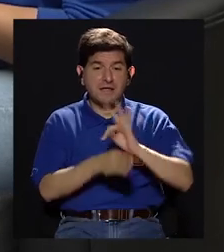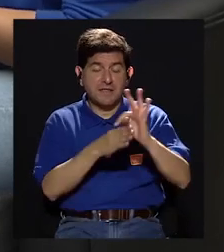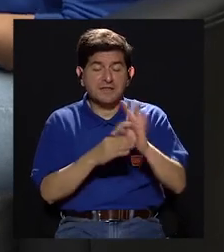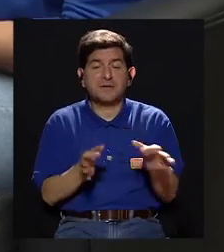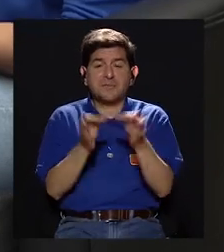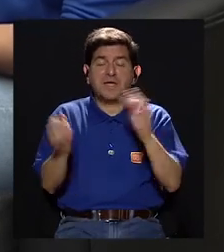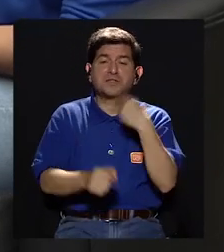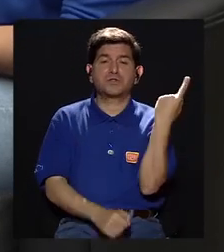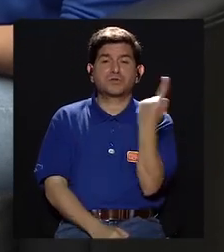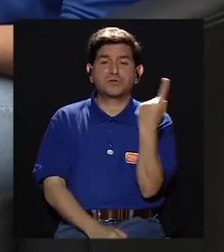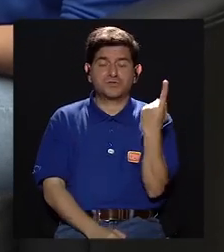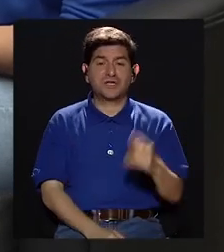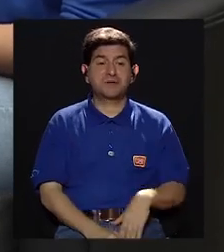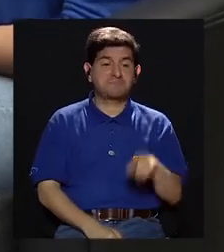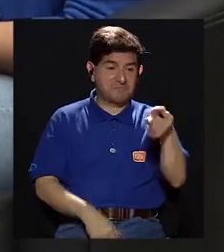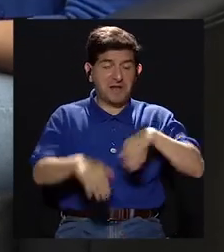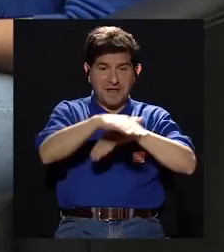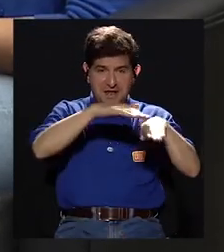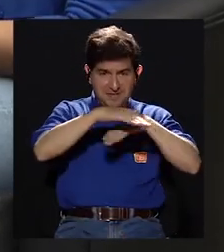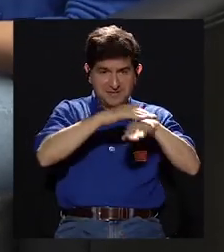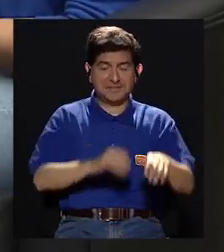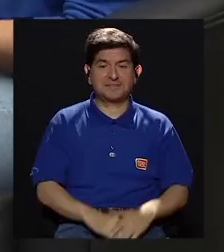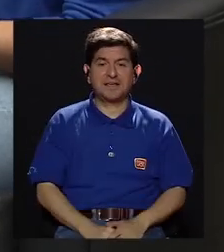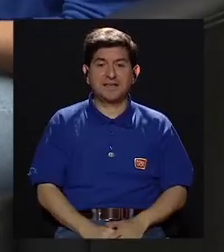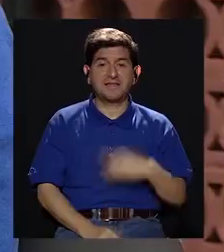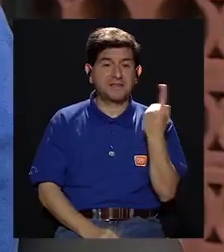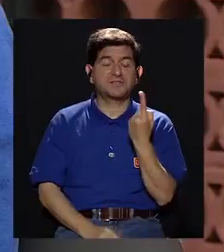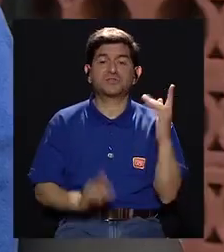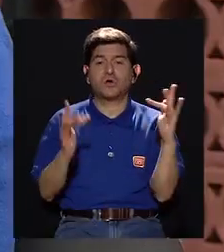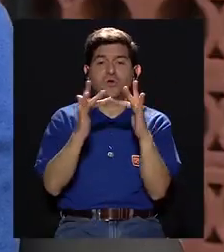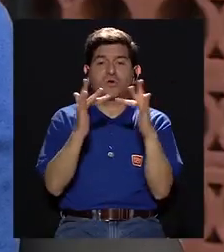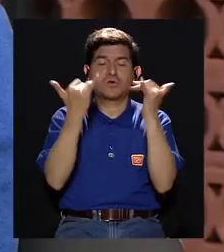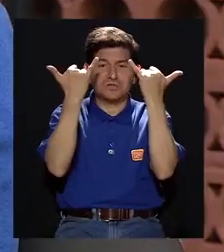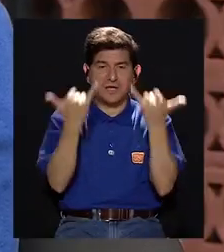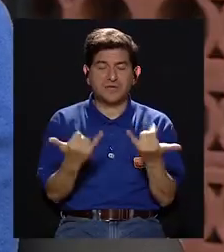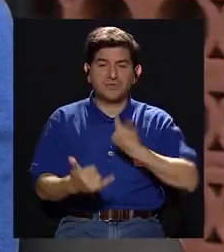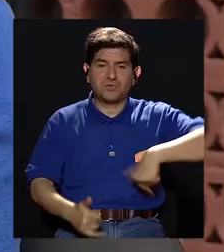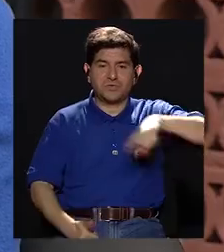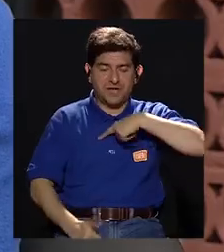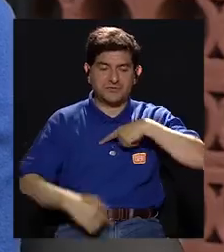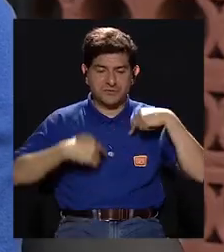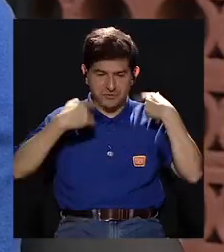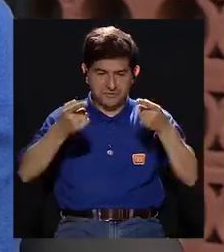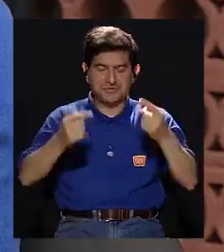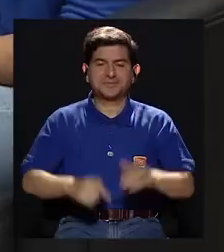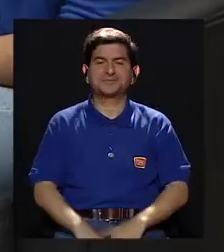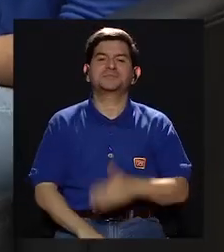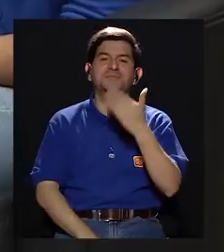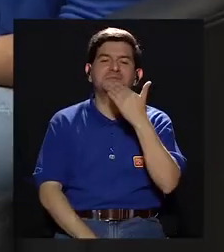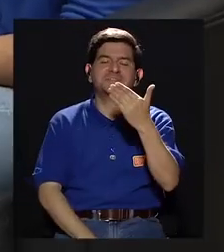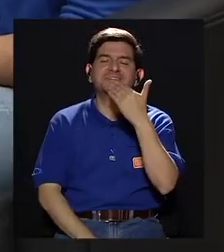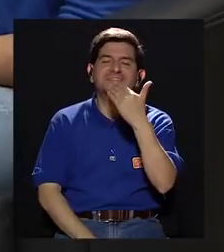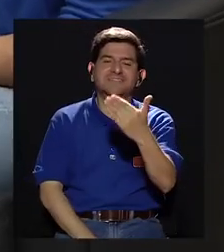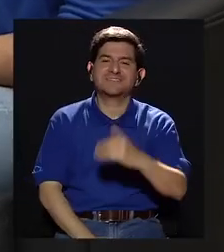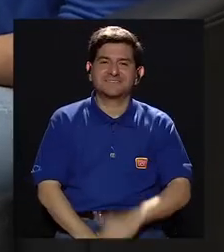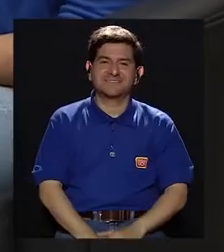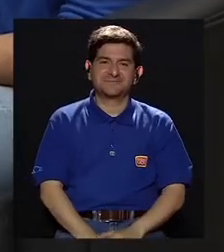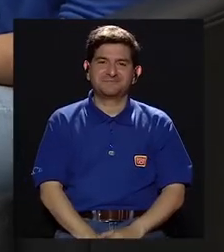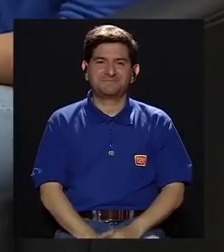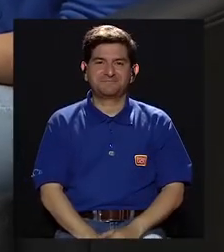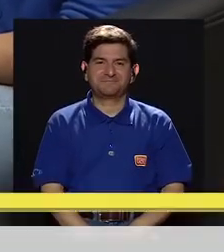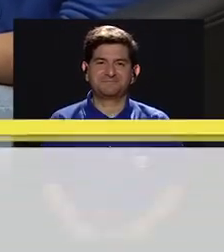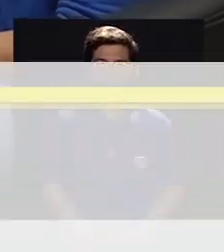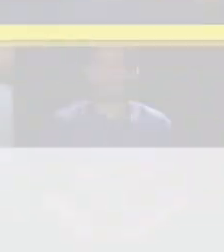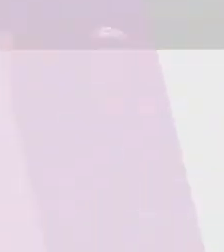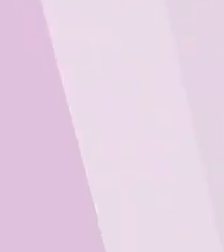tratamientos gratuitos todo el tiempo, siempre en las sedes, entonces pues es solo de contactarnos y ahí estamos nosotros. Muchísimas gracias.